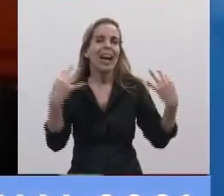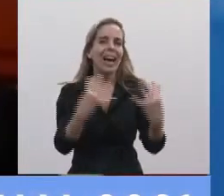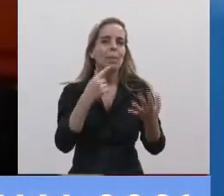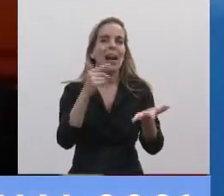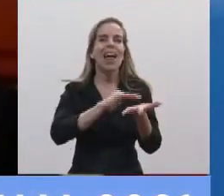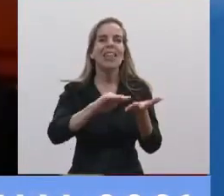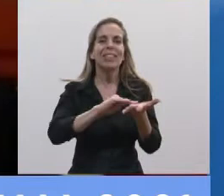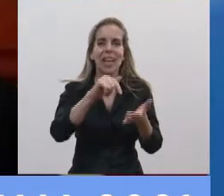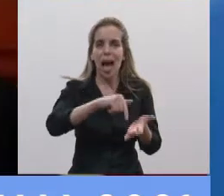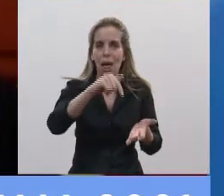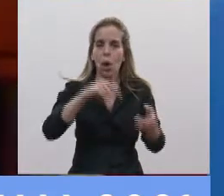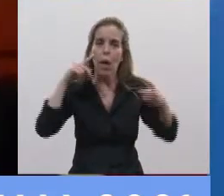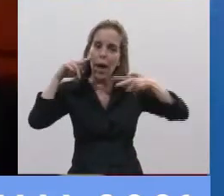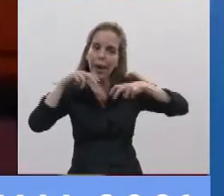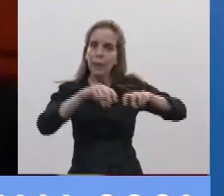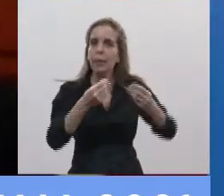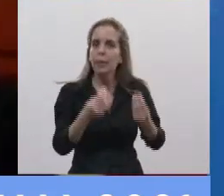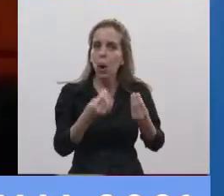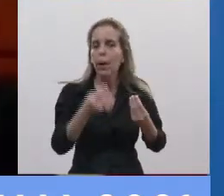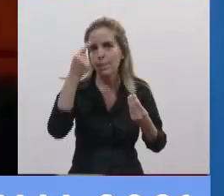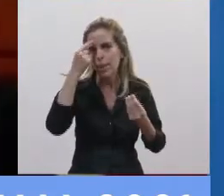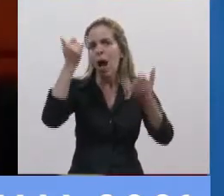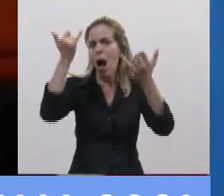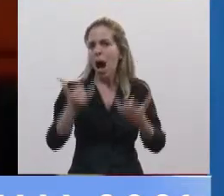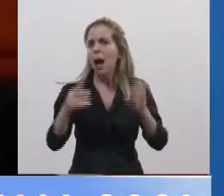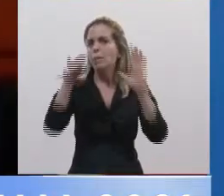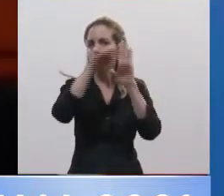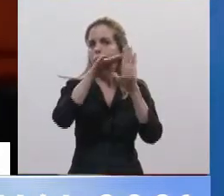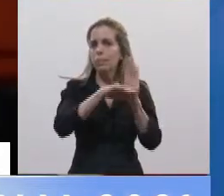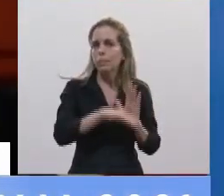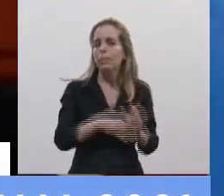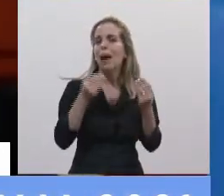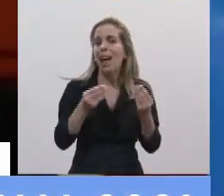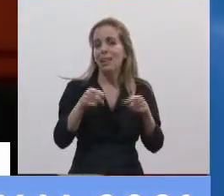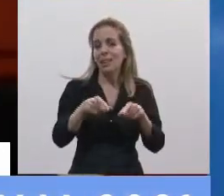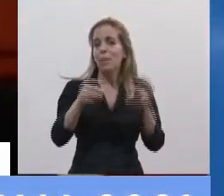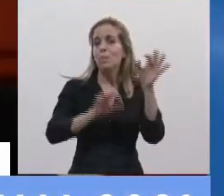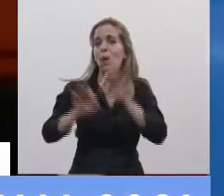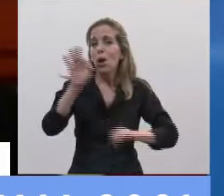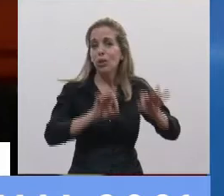Revisión, están faltando algunas cuestiones que harán que vuelva a la Cámara de